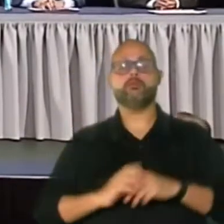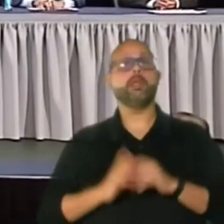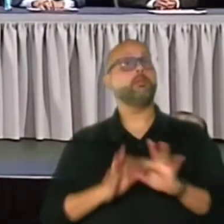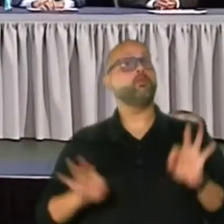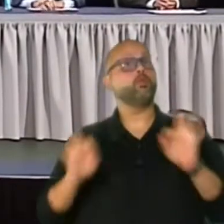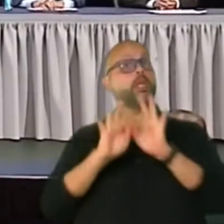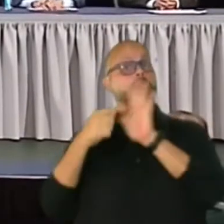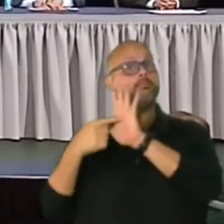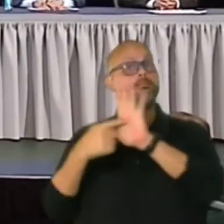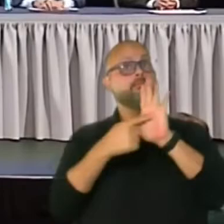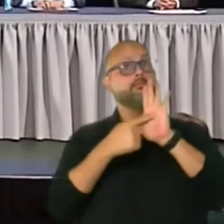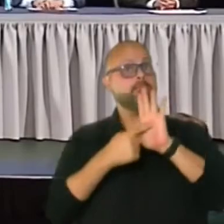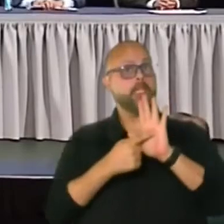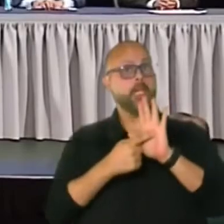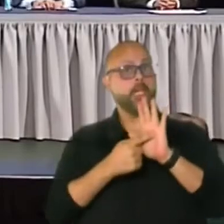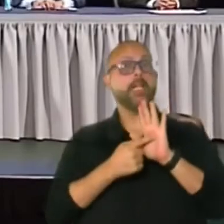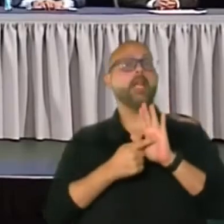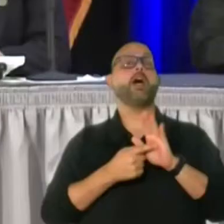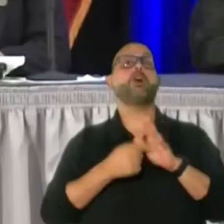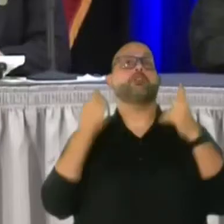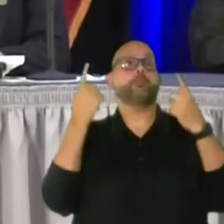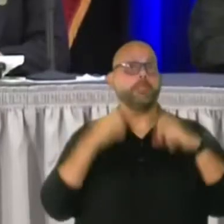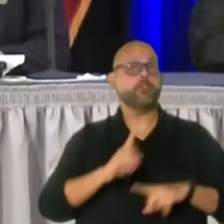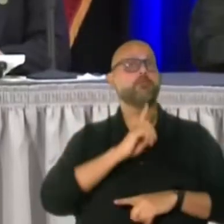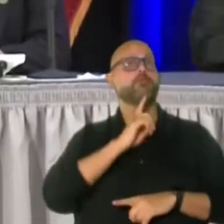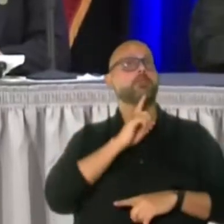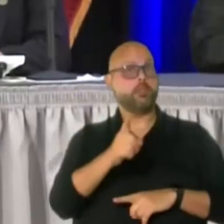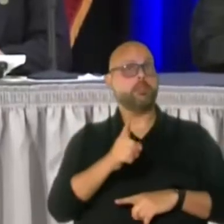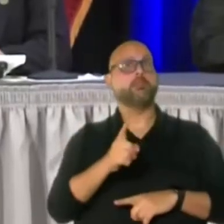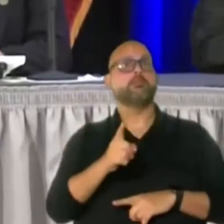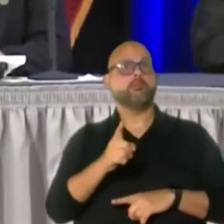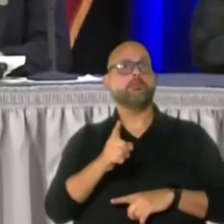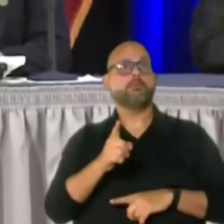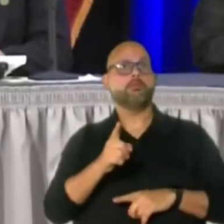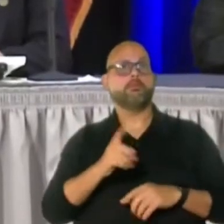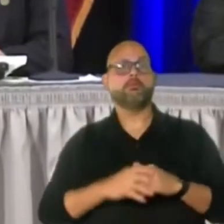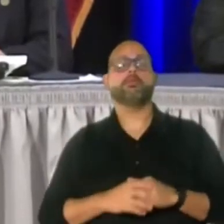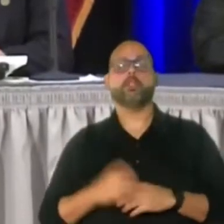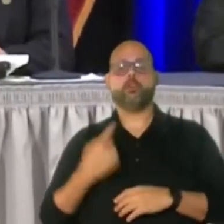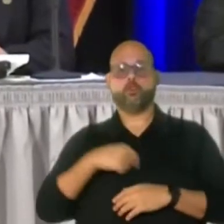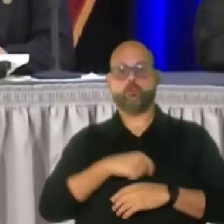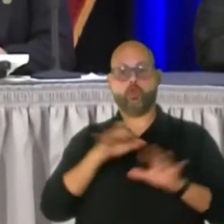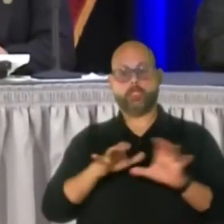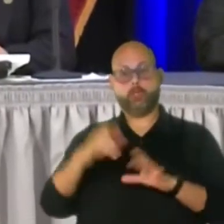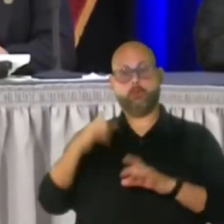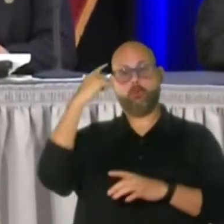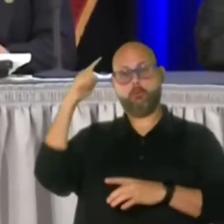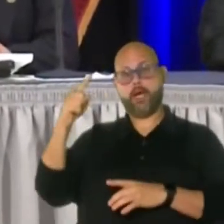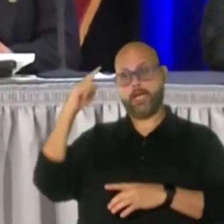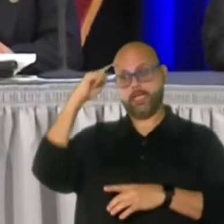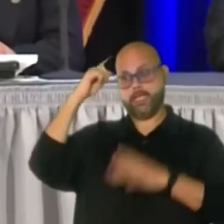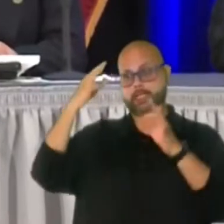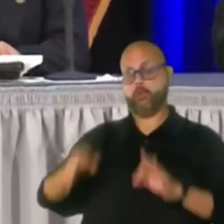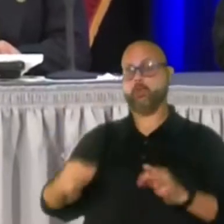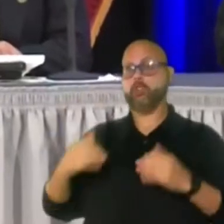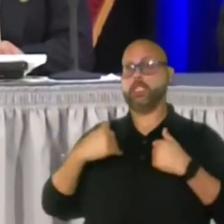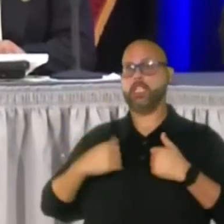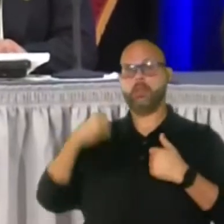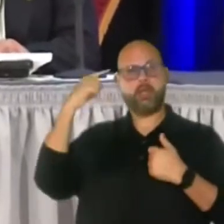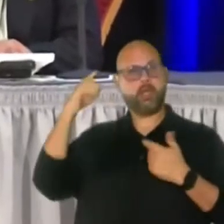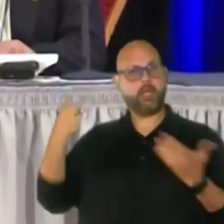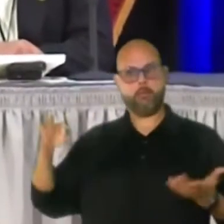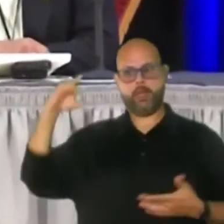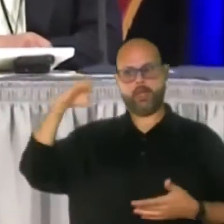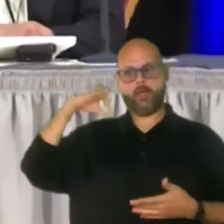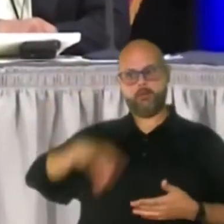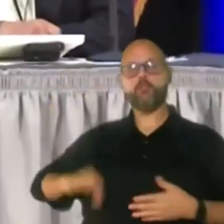realidad y cuál es la trayectoria que nosotros enfrentamos para tomar estas determinaciones en beneficio de la vida y la salud de